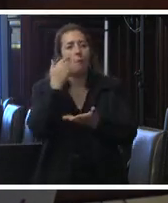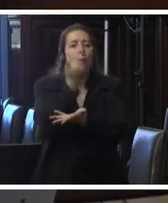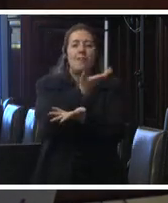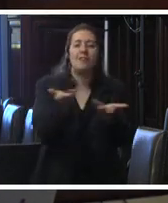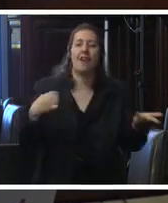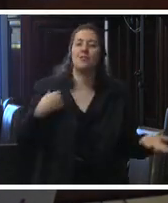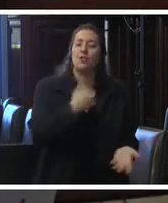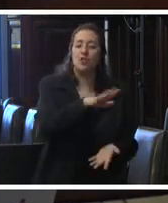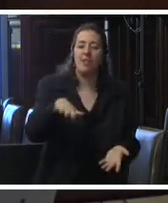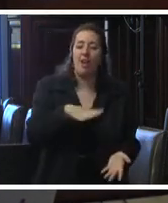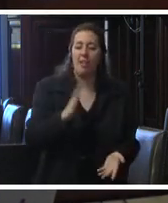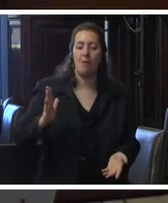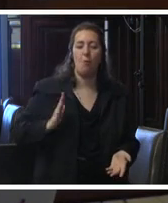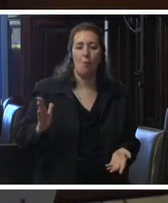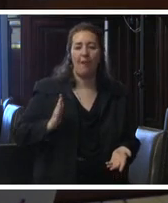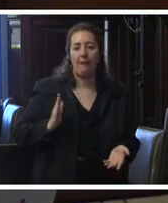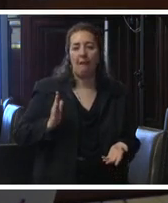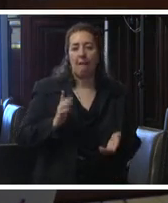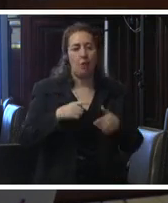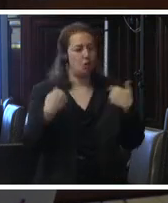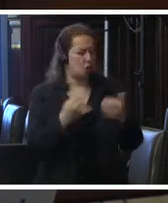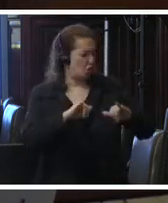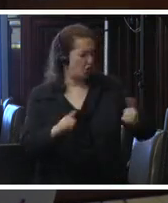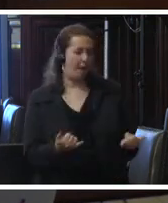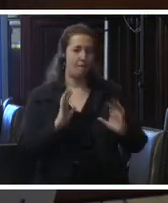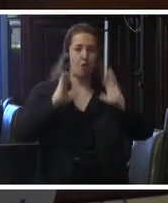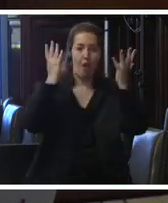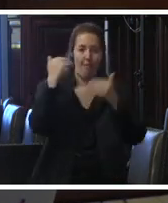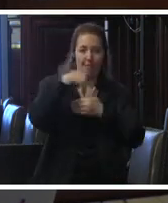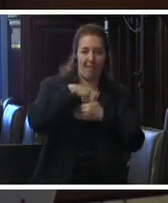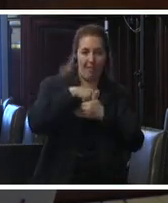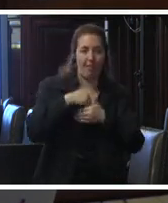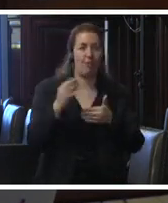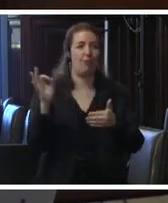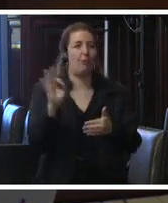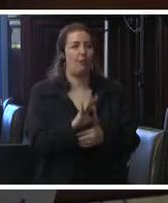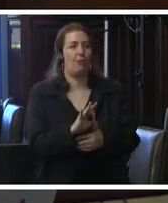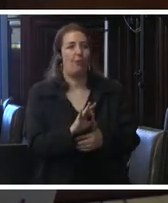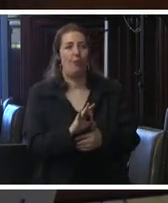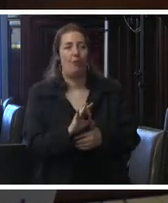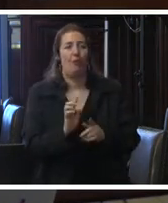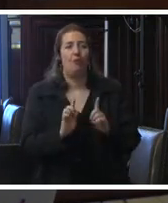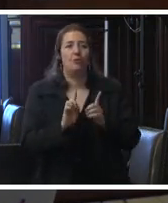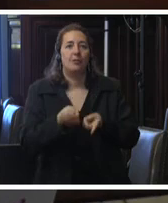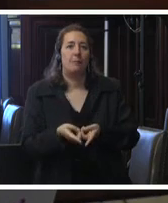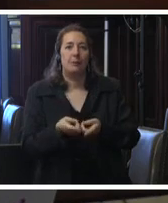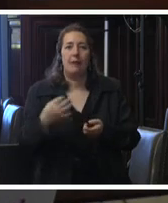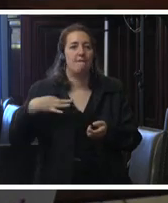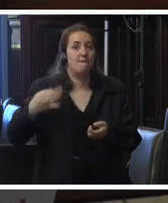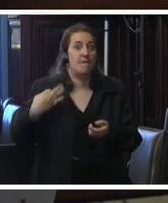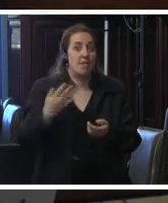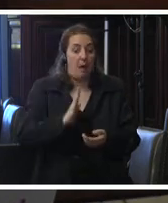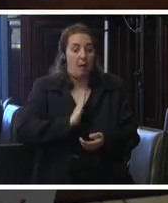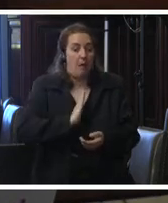somos de condiciones violentistas o que nos atañen o que se refieren a nuestras vidas